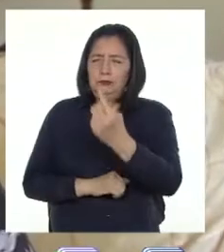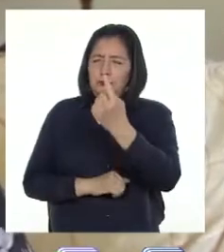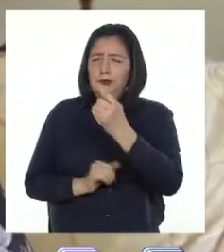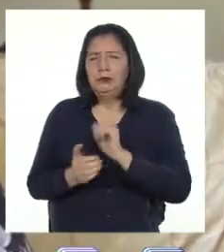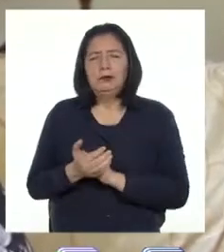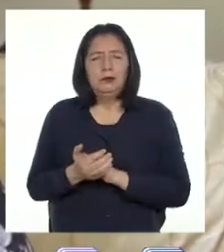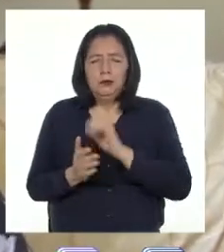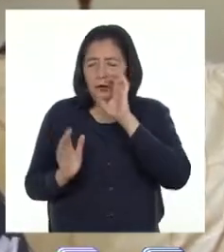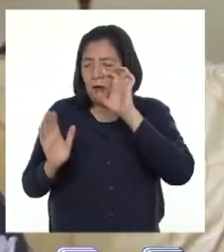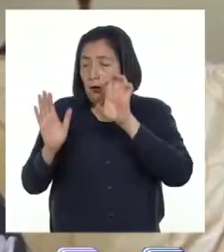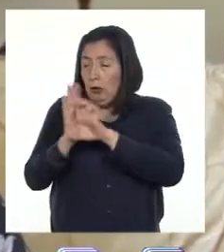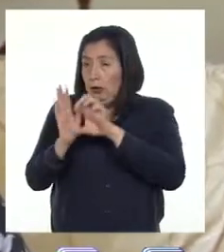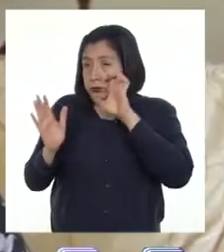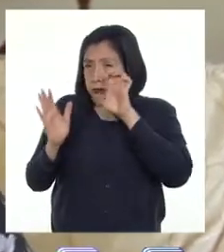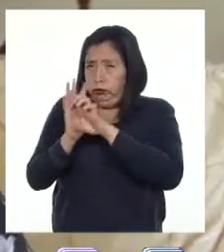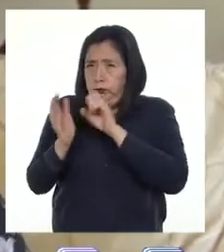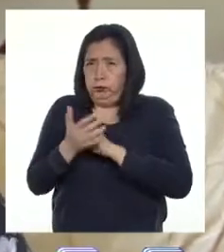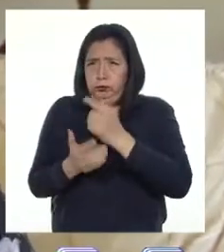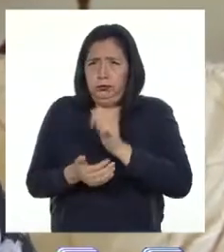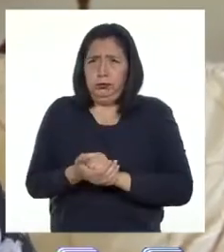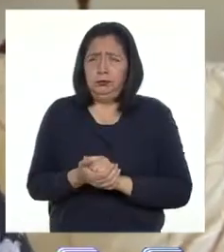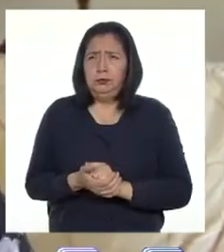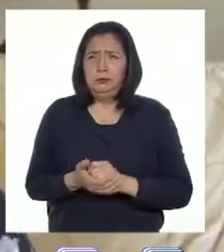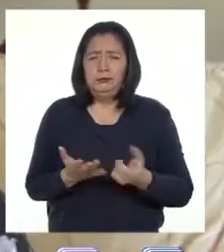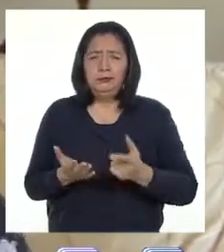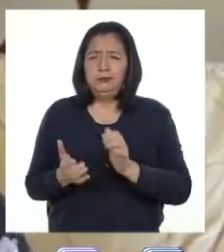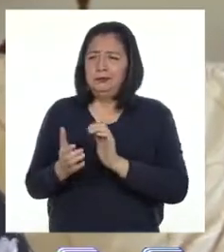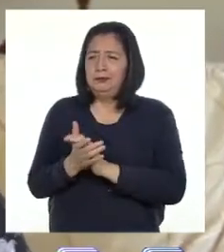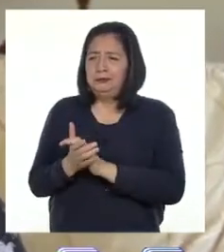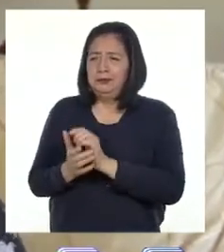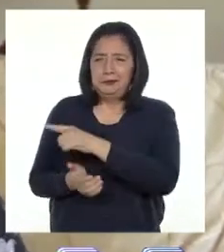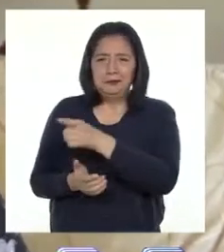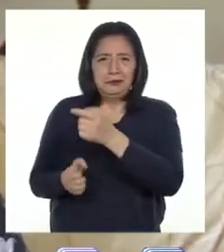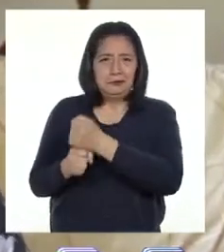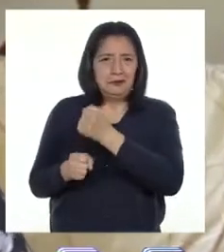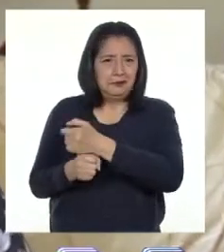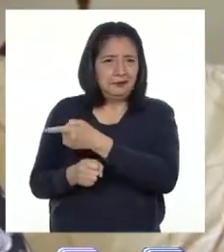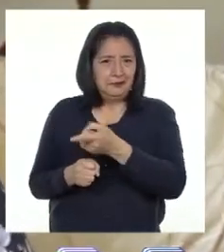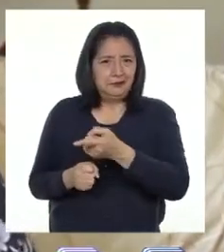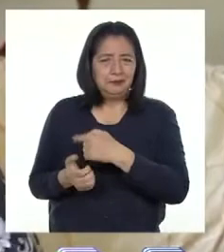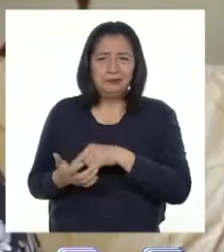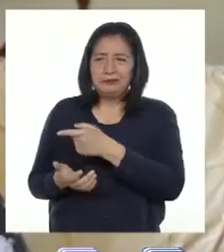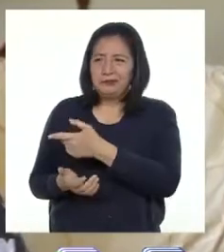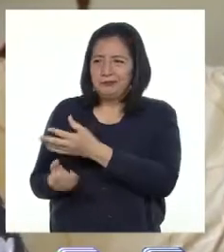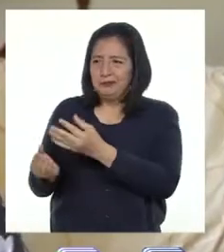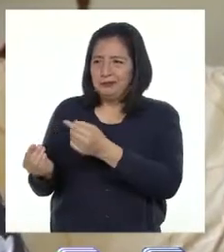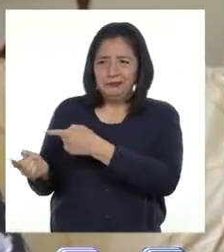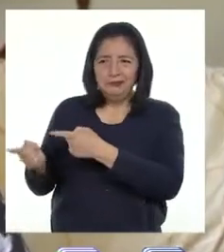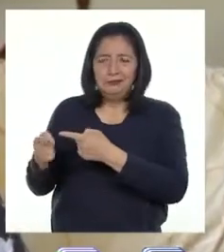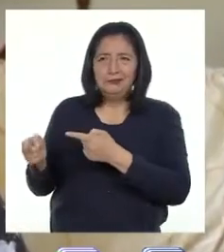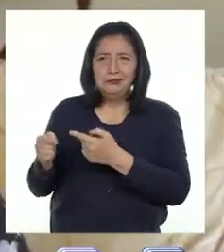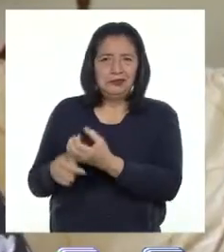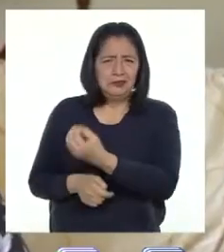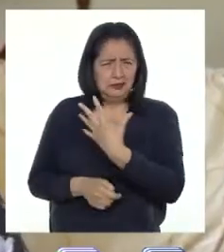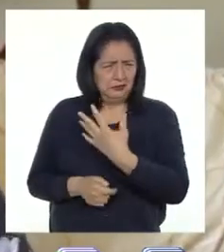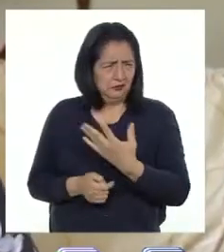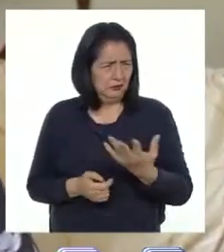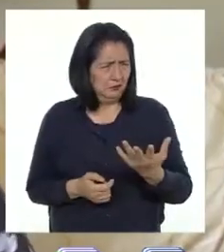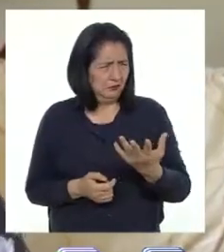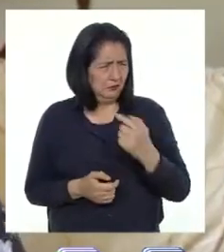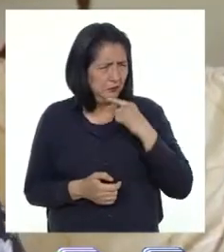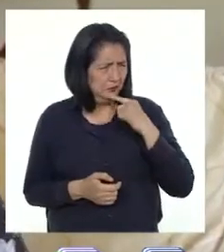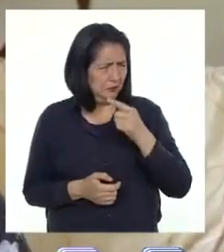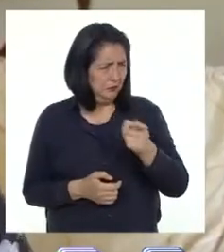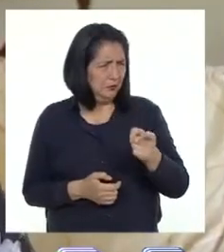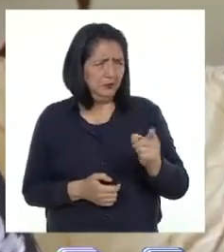ellas era, por ejemplo, lidiar con los compañeros de trabajo, que la mayoría decían que por el hecho de